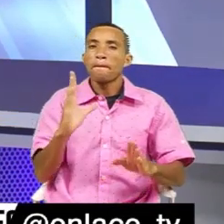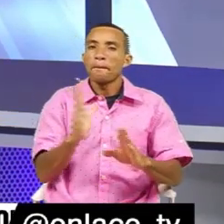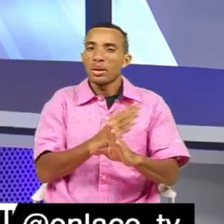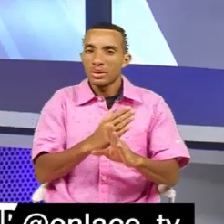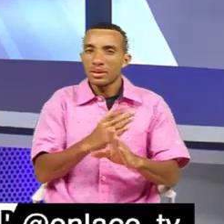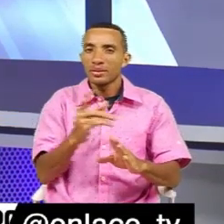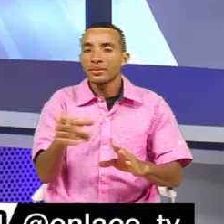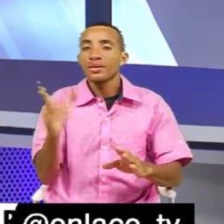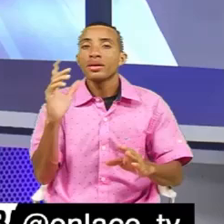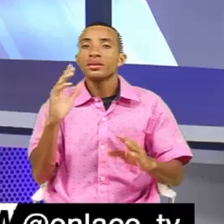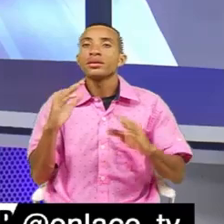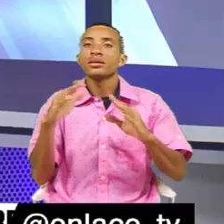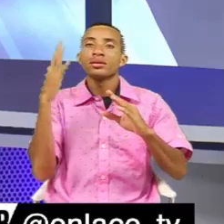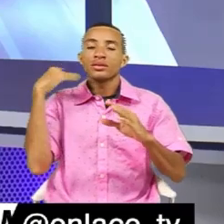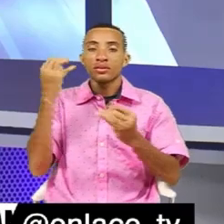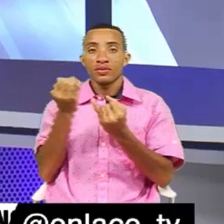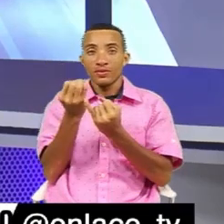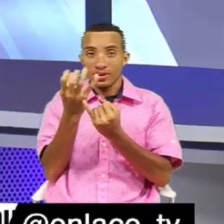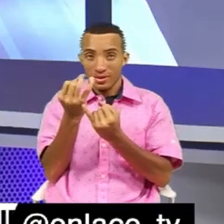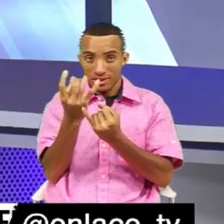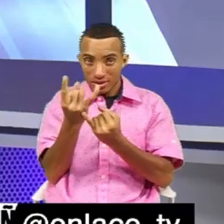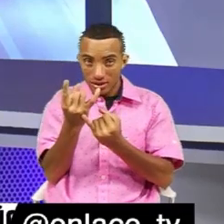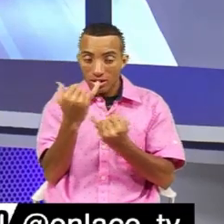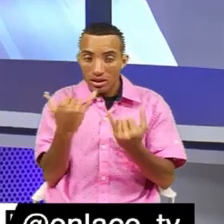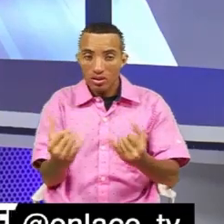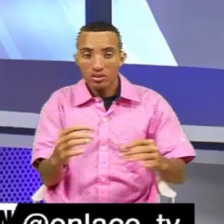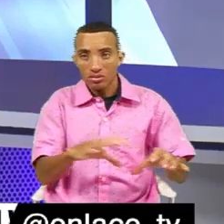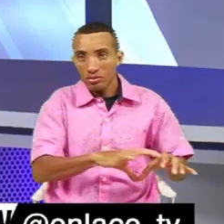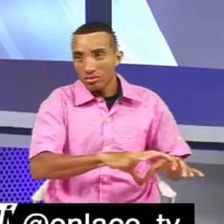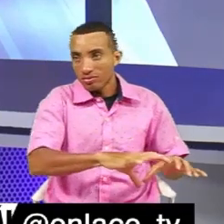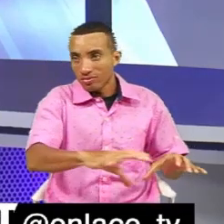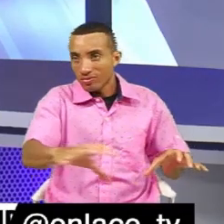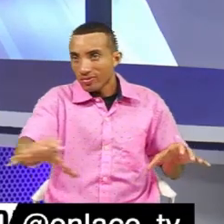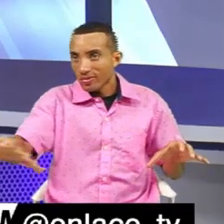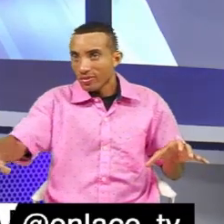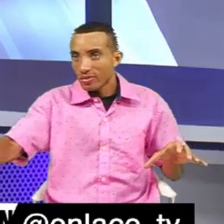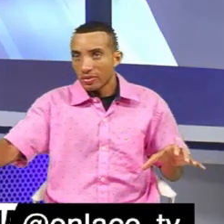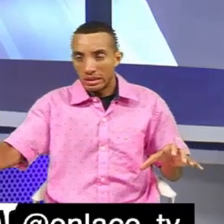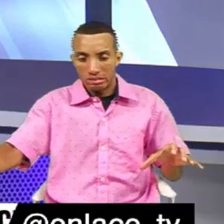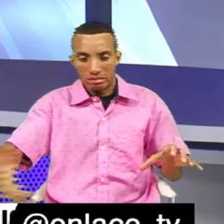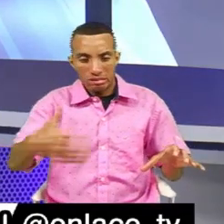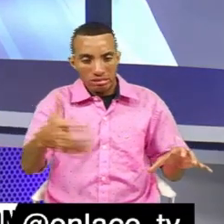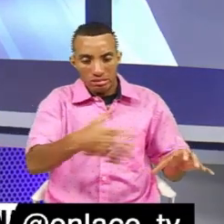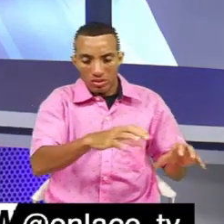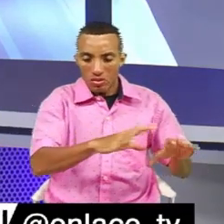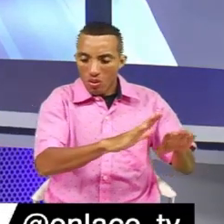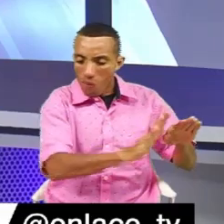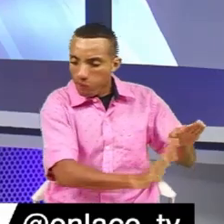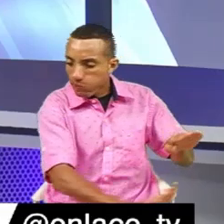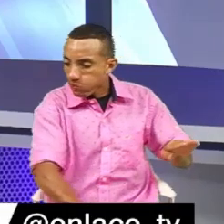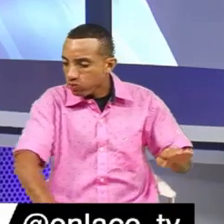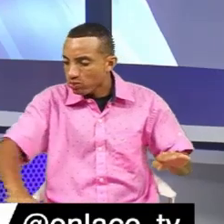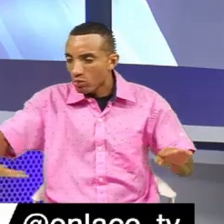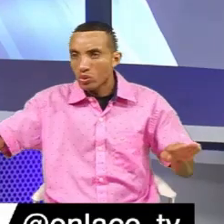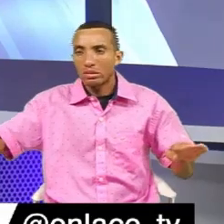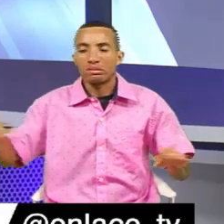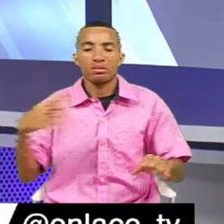que fueron de fertilizantes colombianos. Denuncian este peligro inminente, especialmente para niños que transitan por este